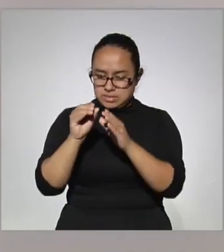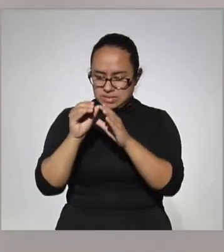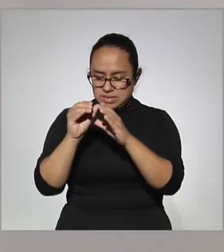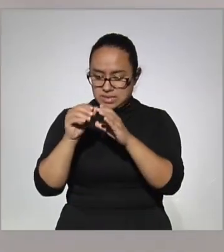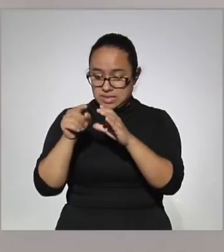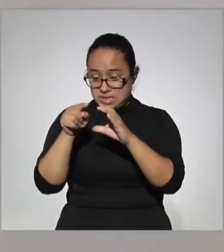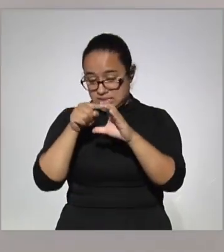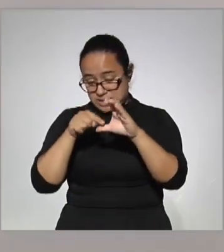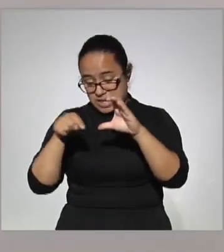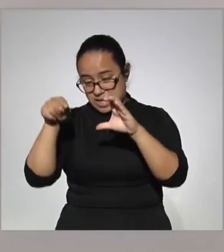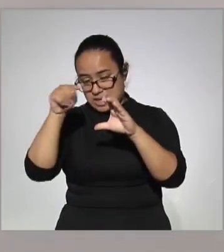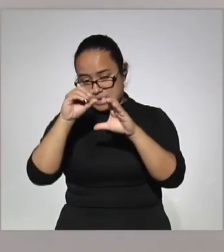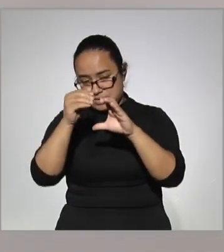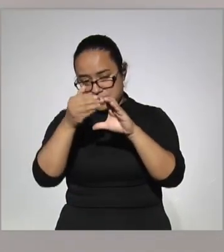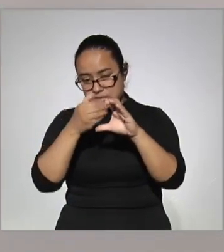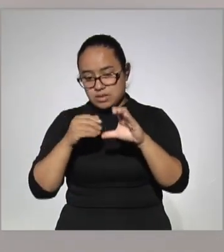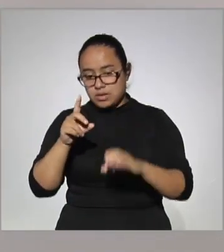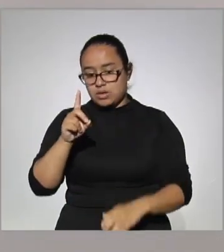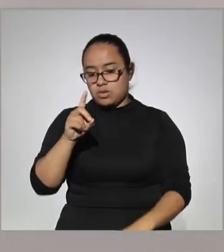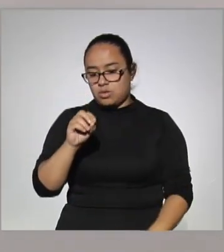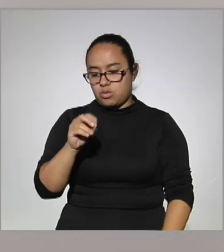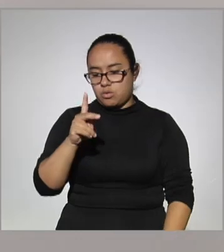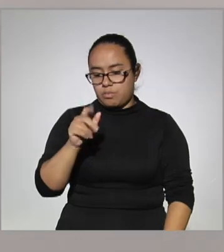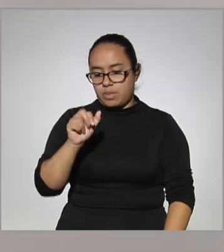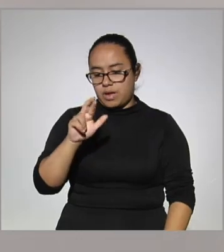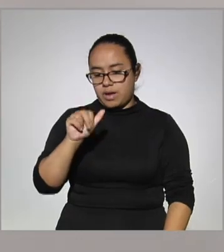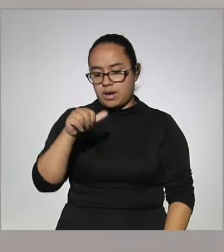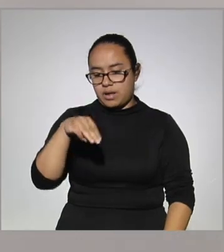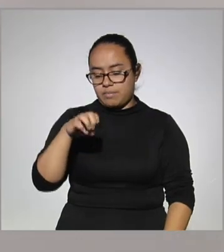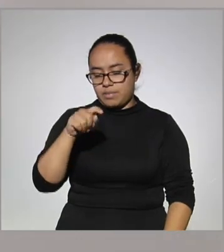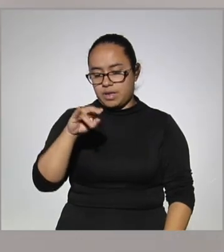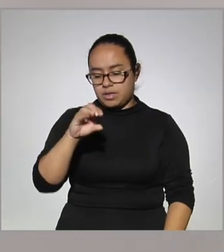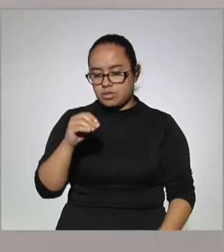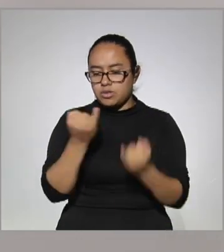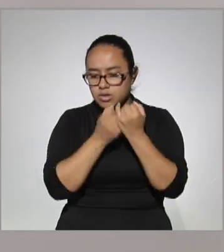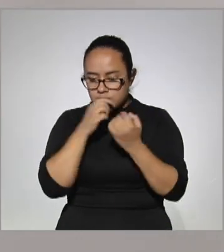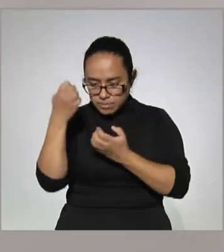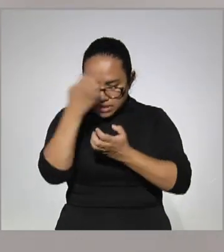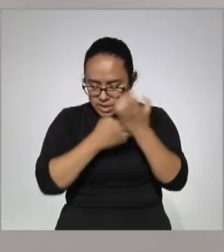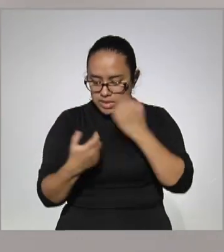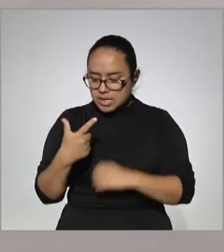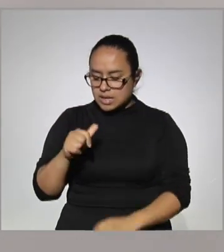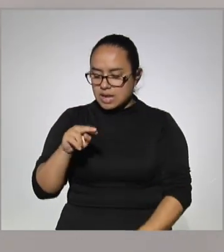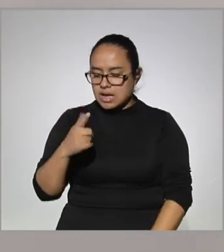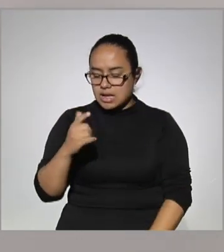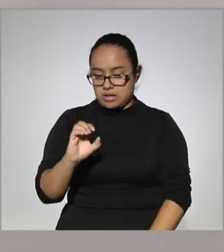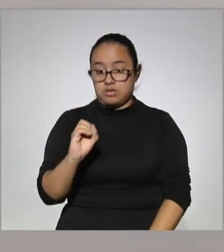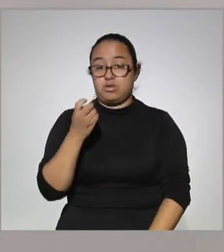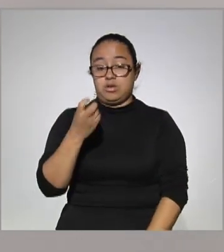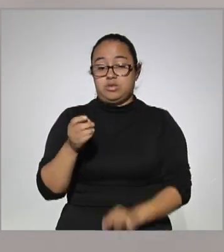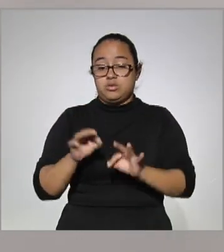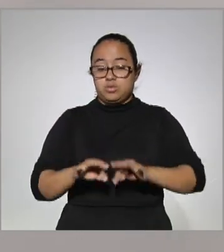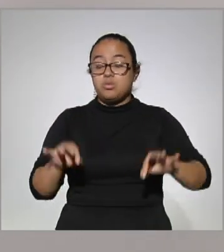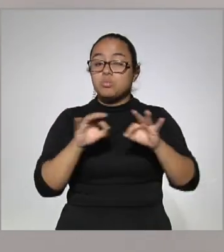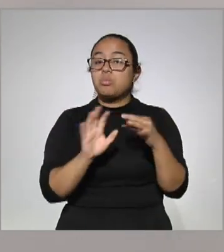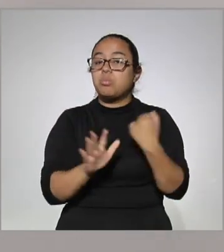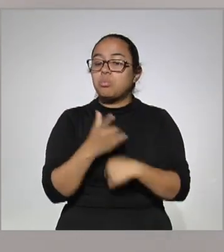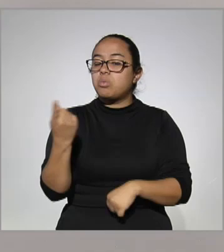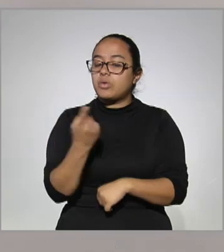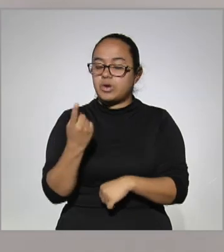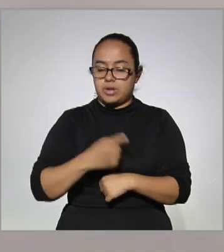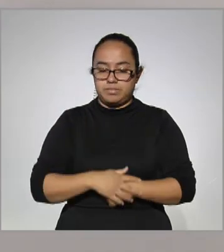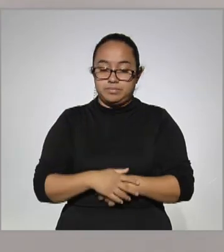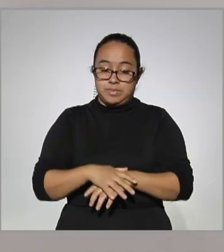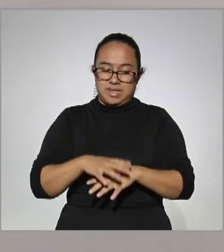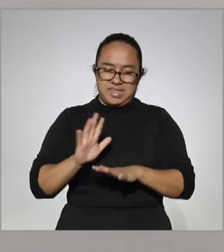que lo rodea alrededor, llamado parametrios. Se hace una evaluación también de los ganglios, que es importante porque en estas etapas,